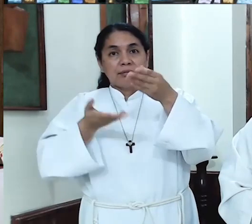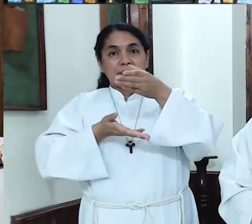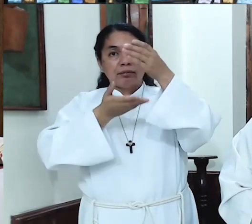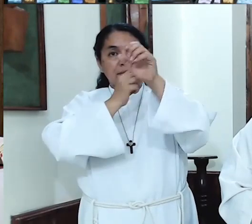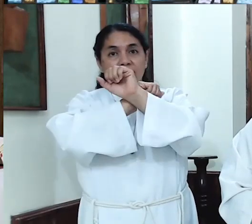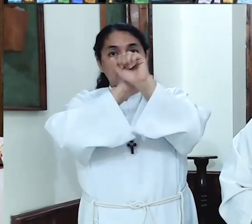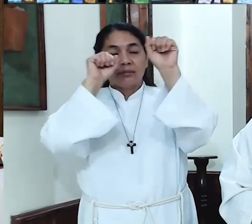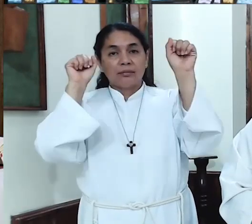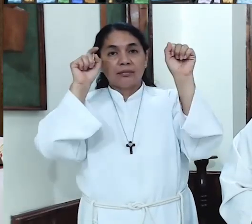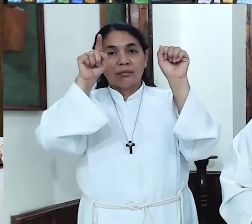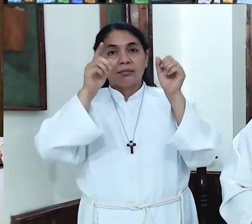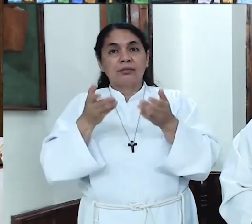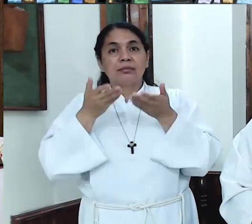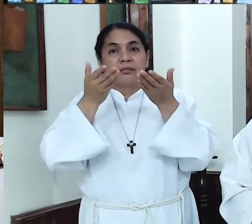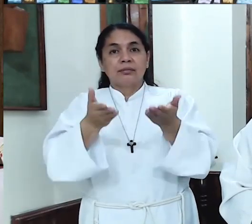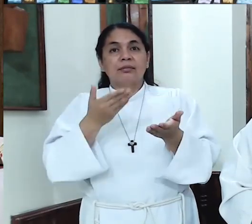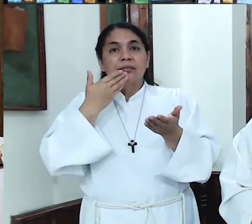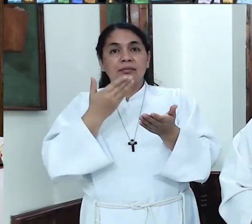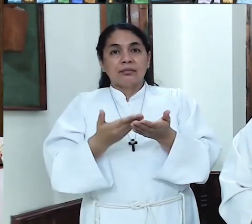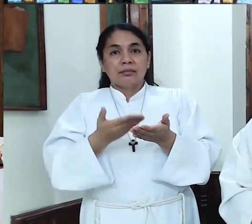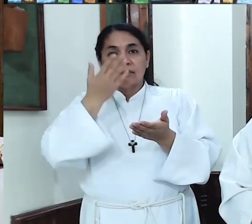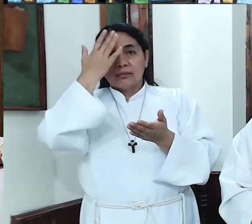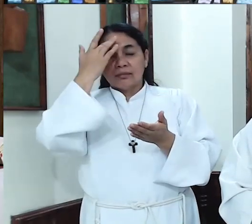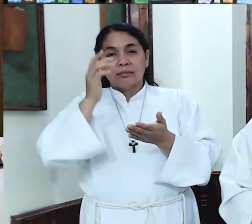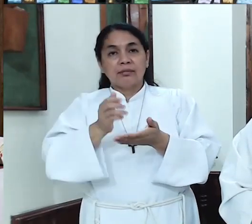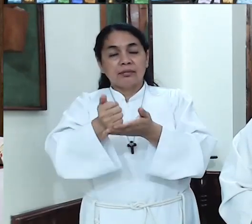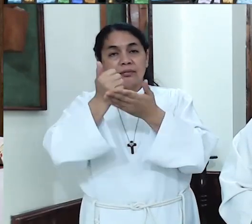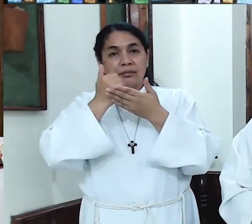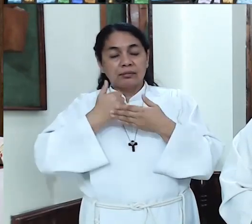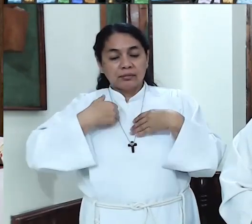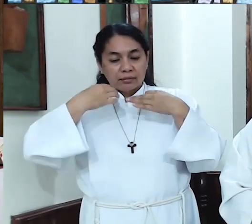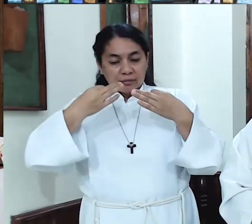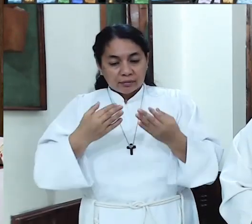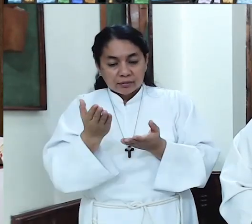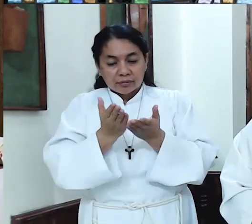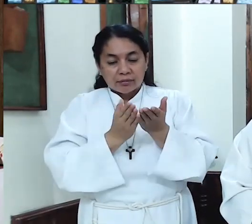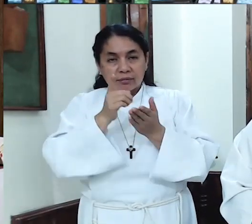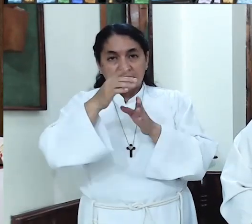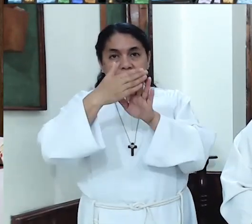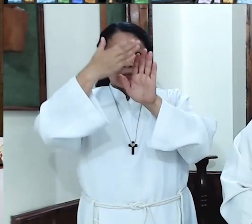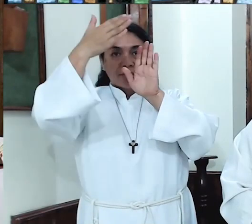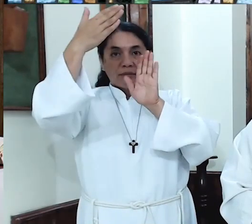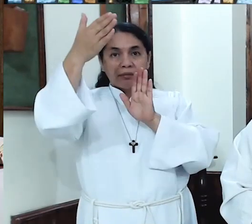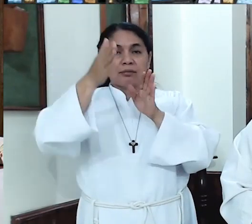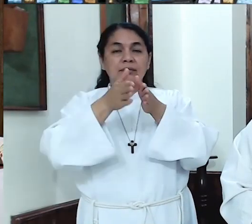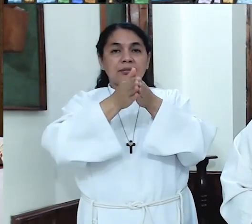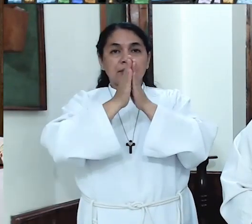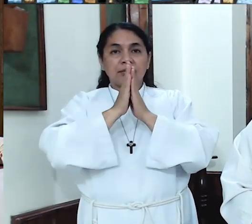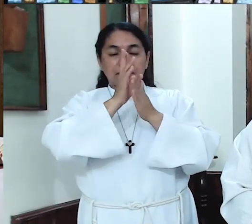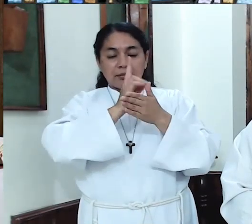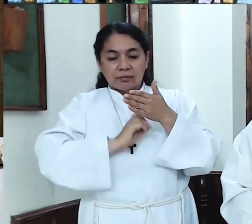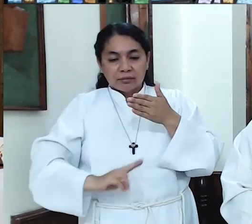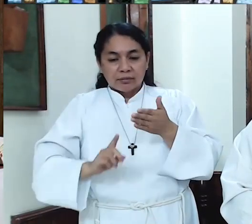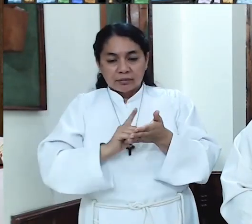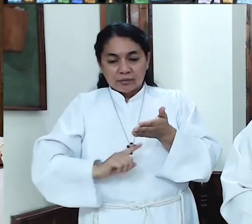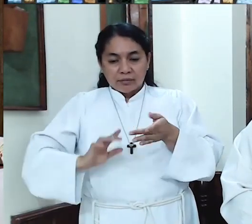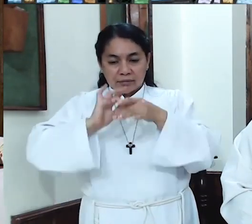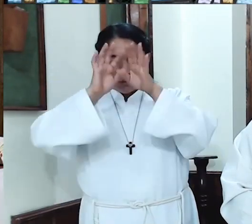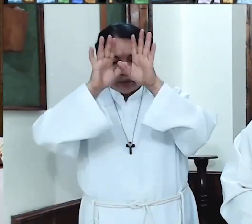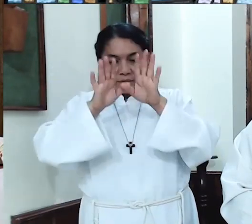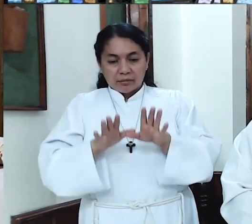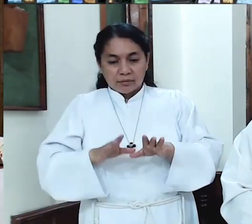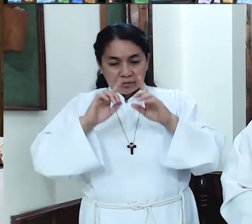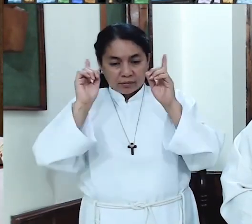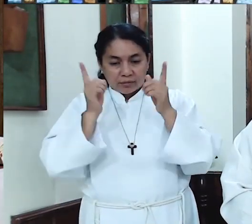de salvación. Y te damos gracias porque nos haces dignos de servirte en tu presencia. Te pedimos humildemente